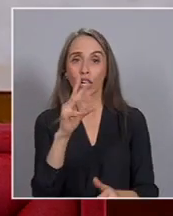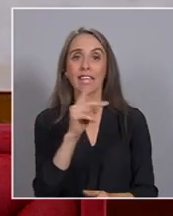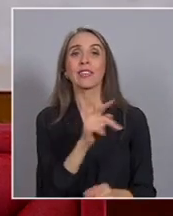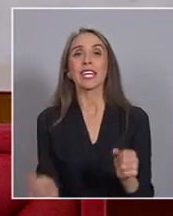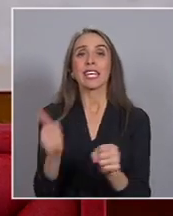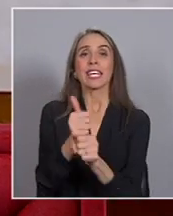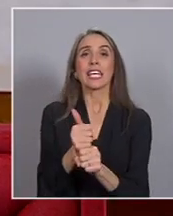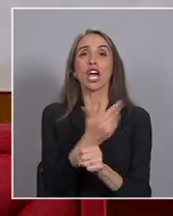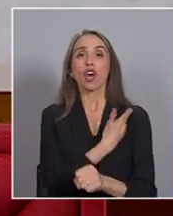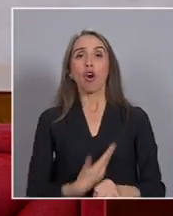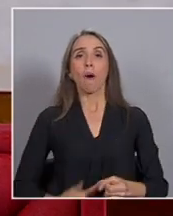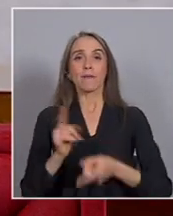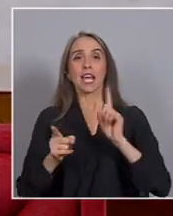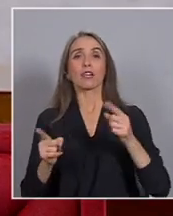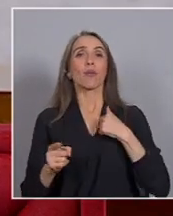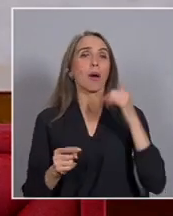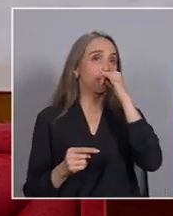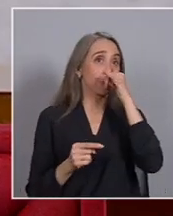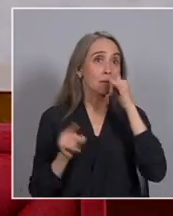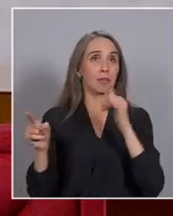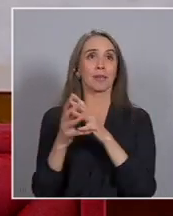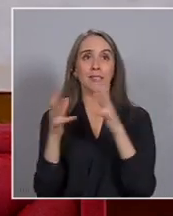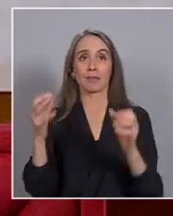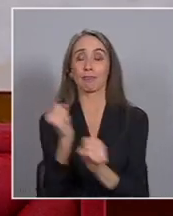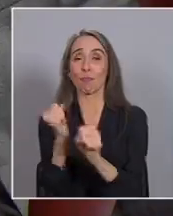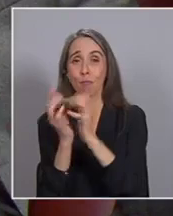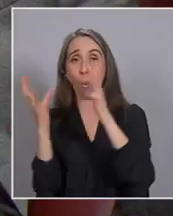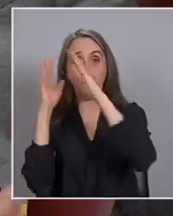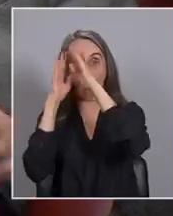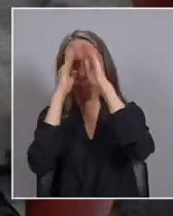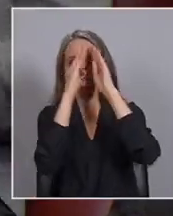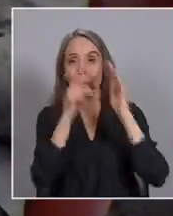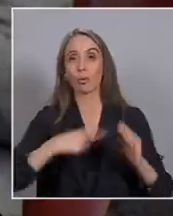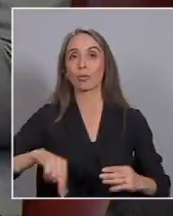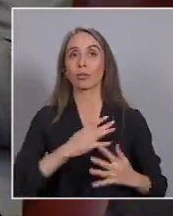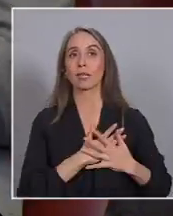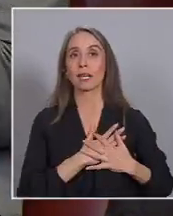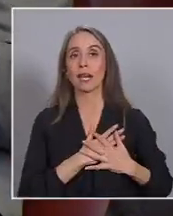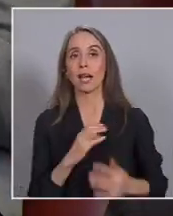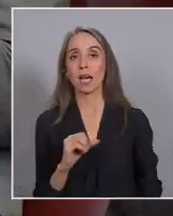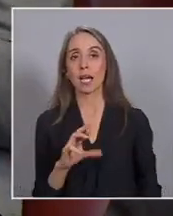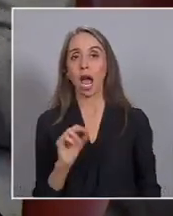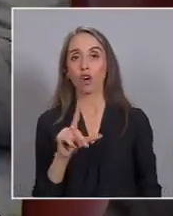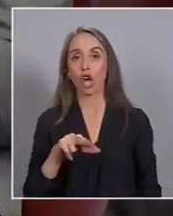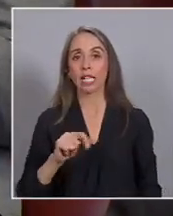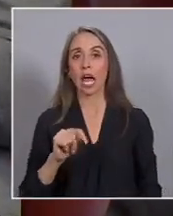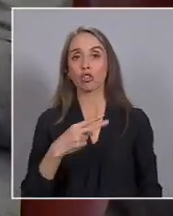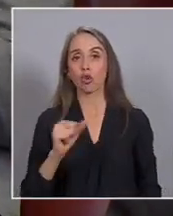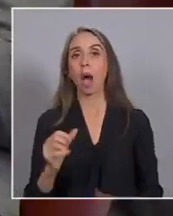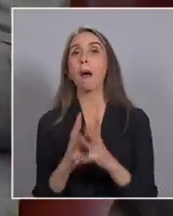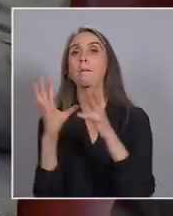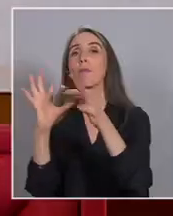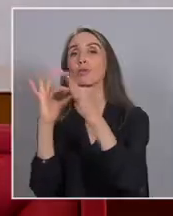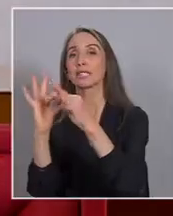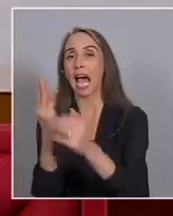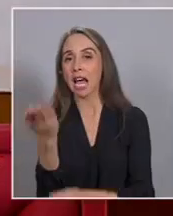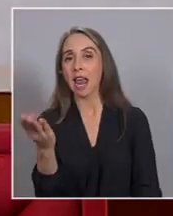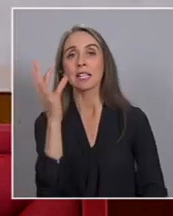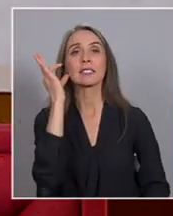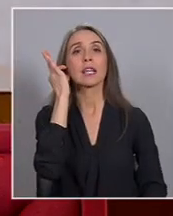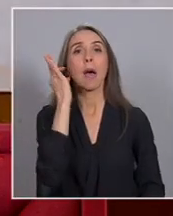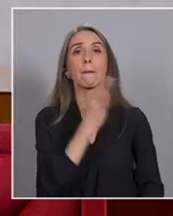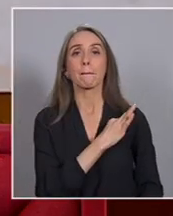Entonces imagínense la cantidad de pega que tiene nuestra querida Carolina Toá. Muchas gracias, ministra.